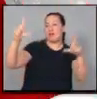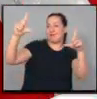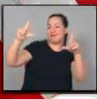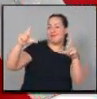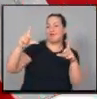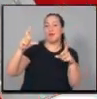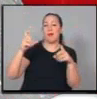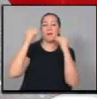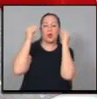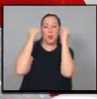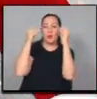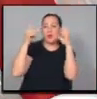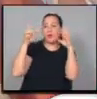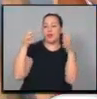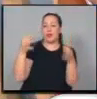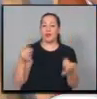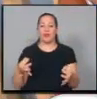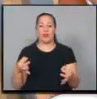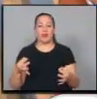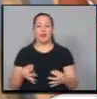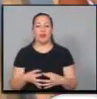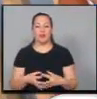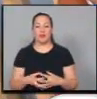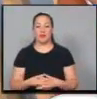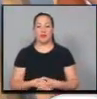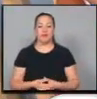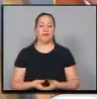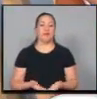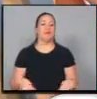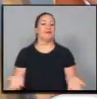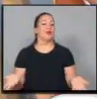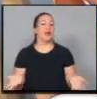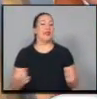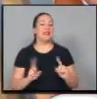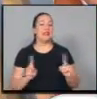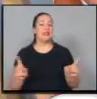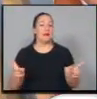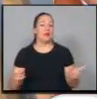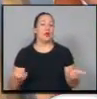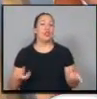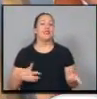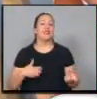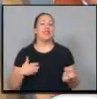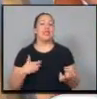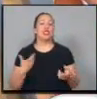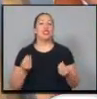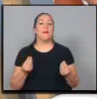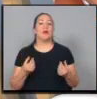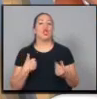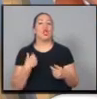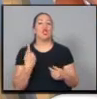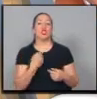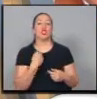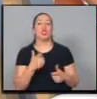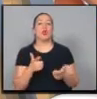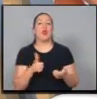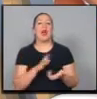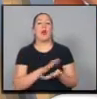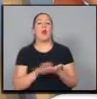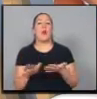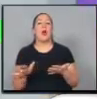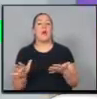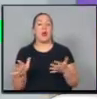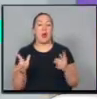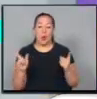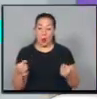porque obviamente le sacan bien los ojos. Tampoco nos pongamos celosos porque no estamos iniciando nosotros nada nuevo este verano, por lo menos no lo vamos a contar. Igual le